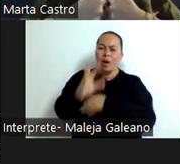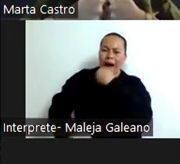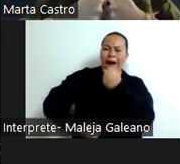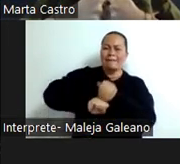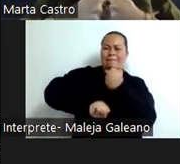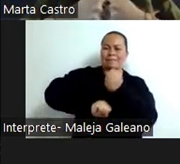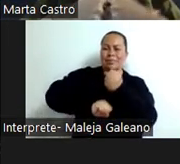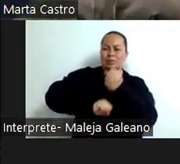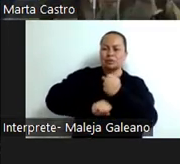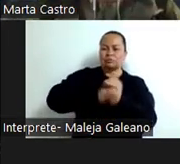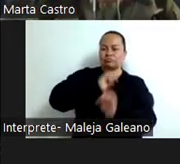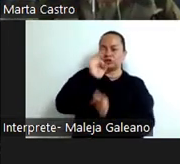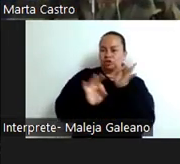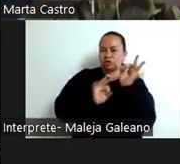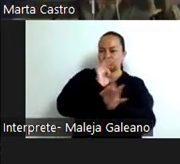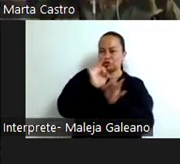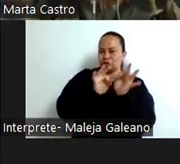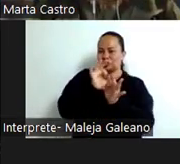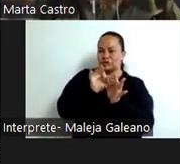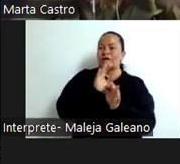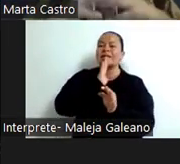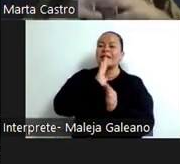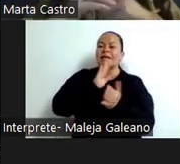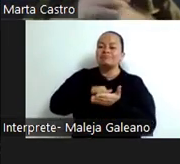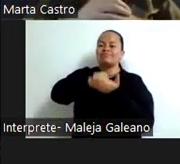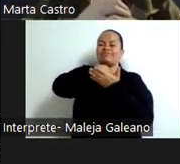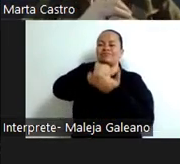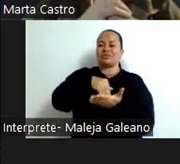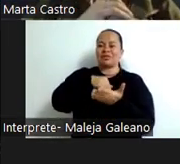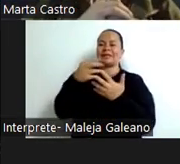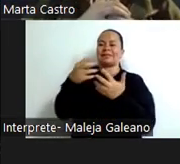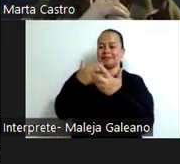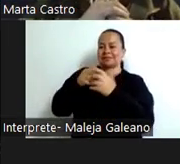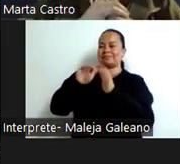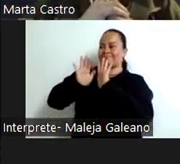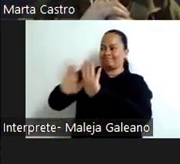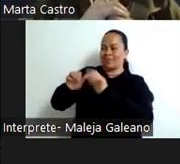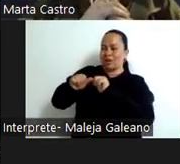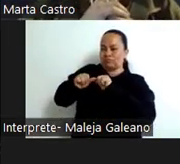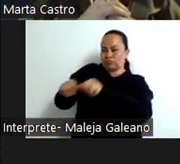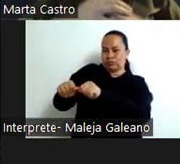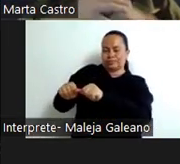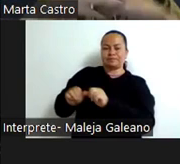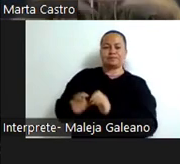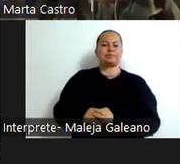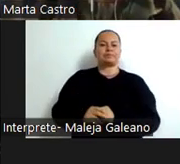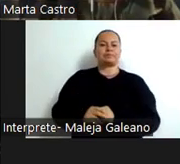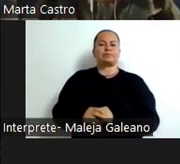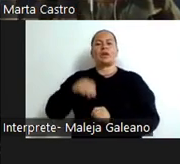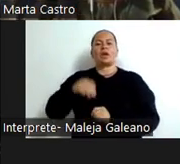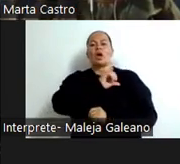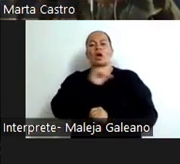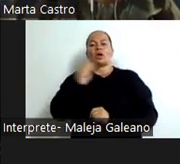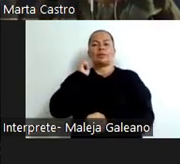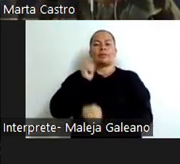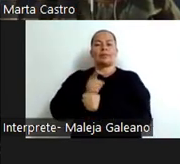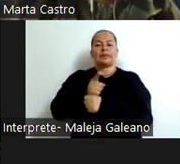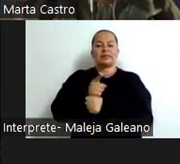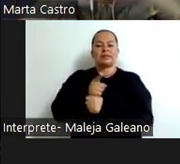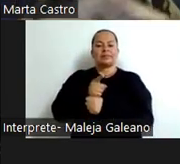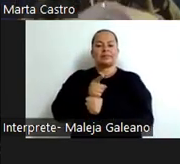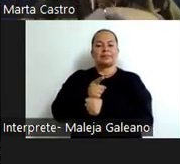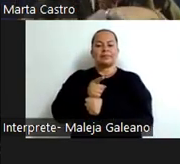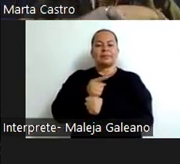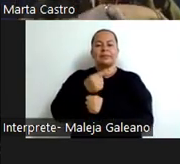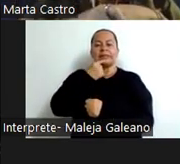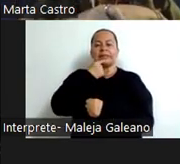jurisprudencia a que se sostenga este sistema entonces eh el mandato familista estaba ahí